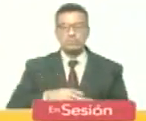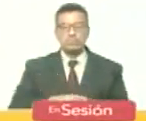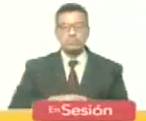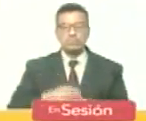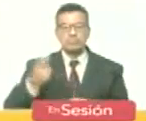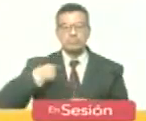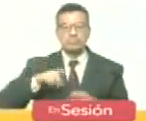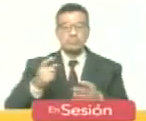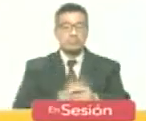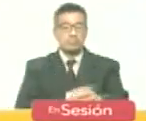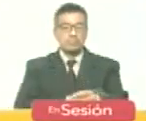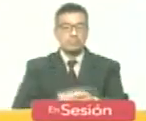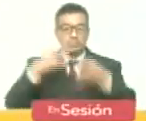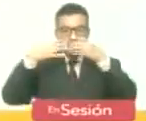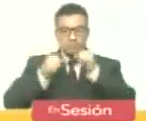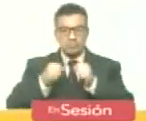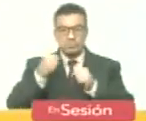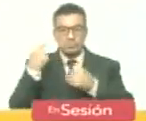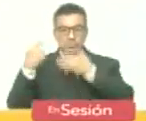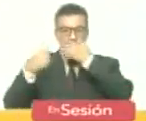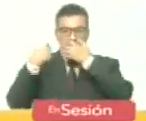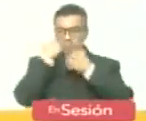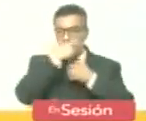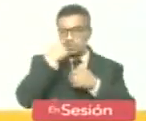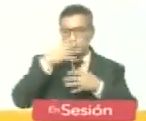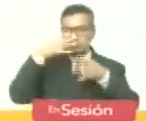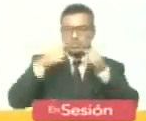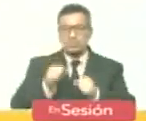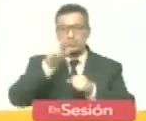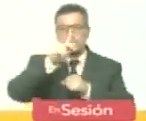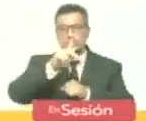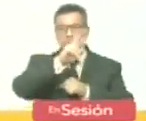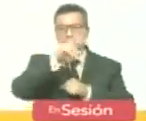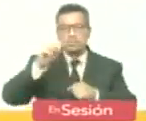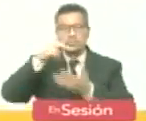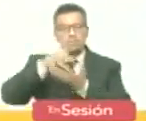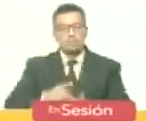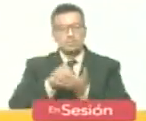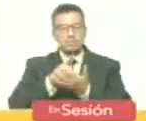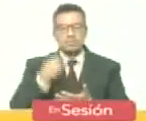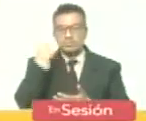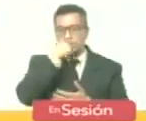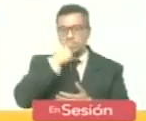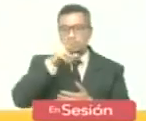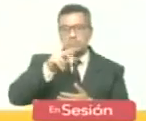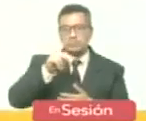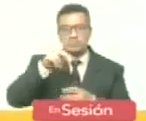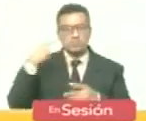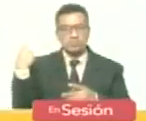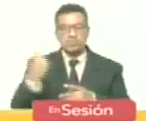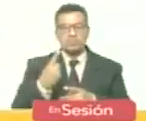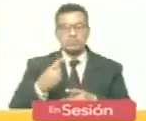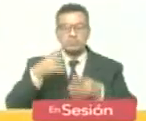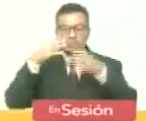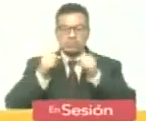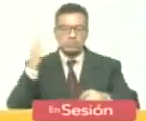Tener un hermano preso por narcotraficante a quien capturaron con 20 kilos de cocaína no te exime.